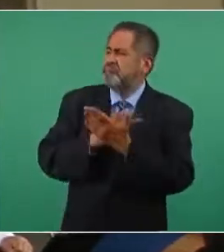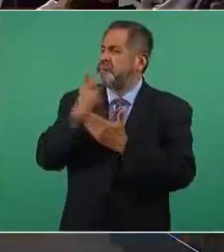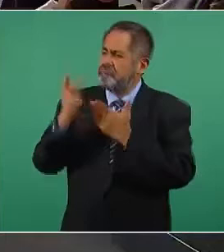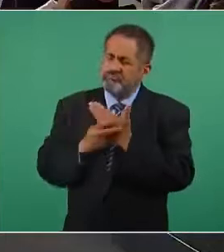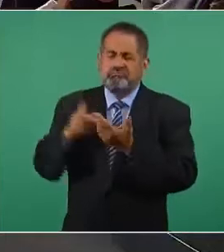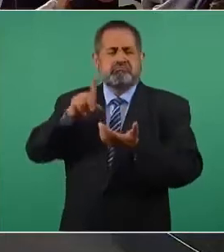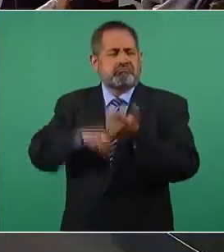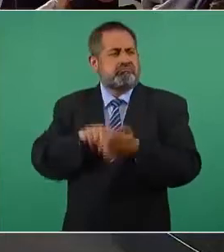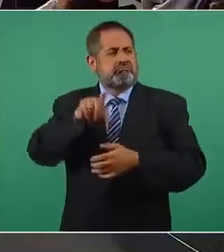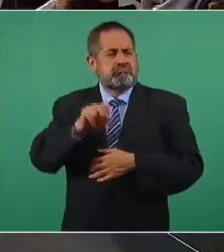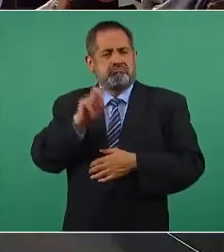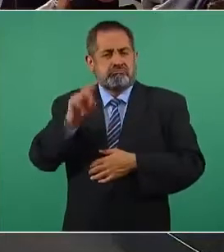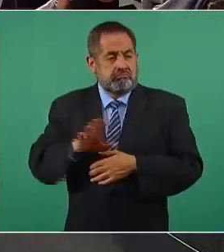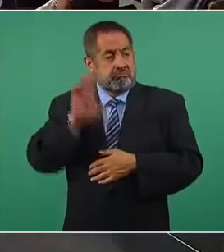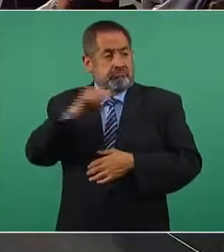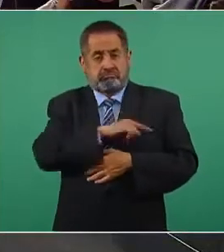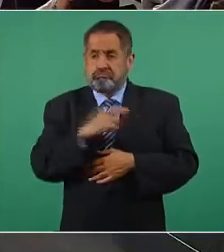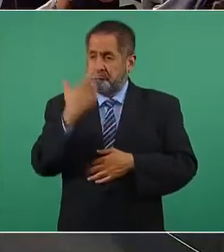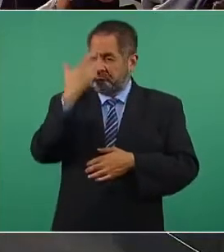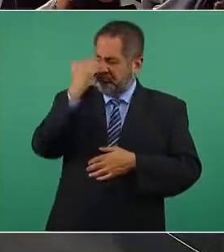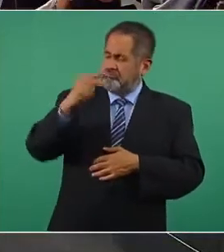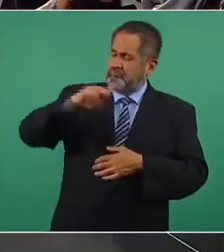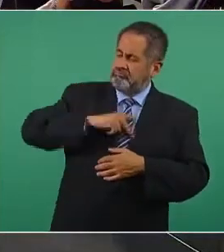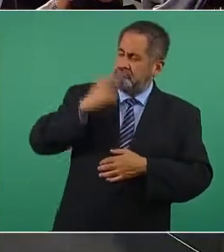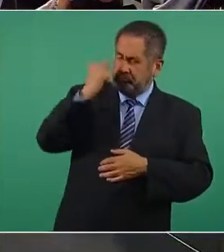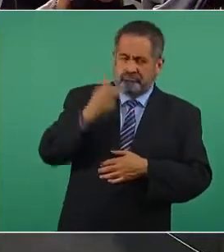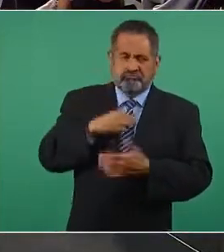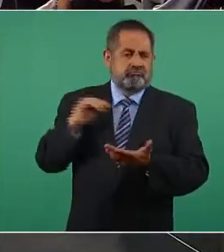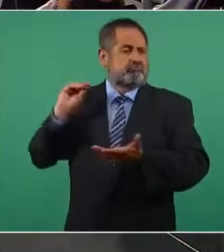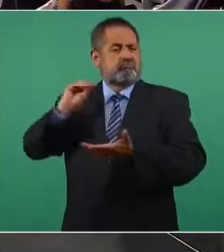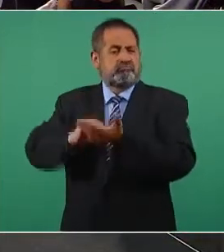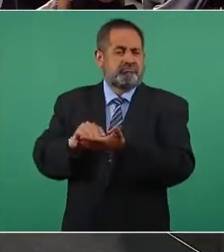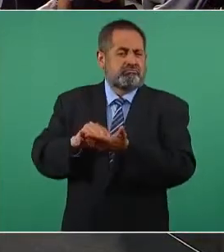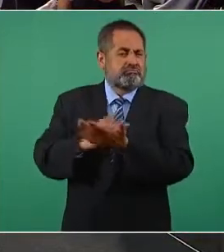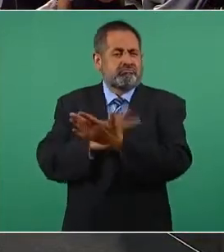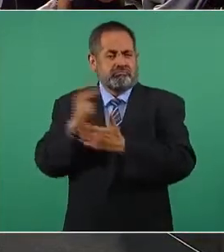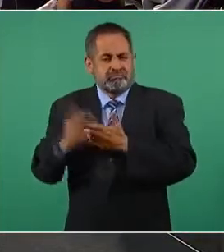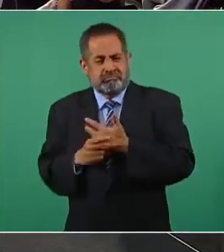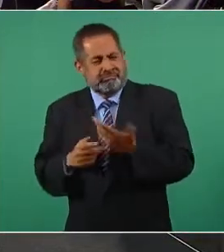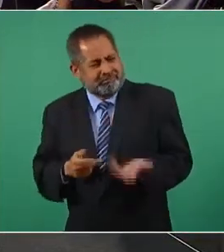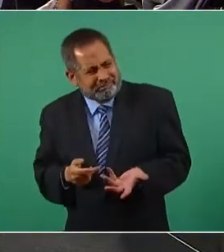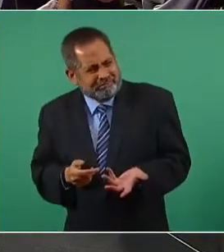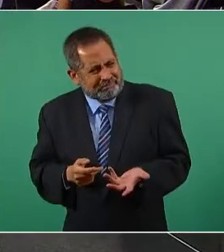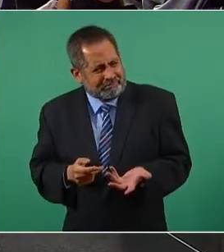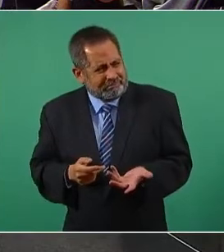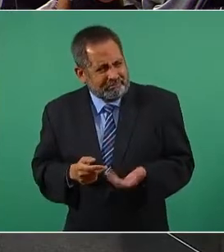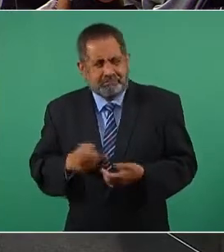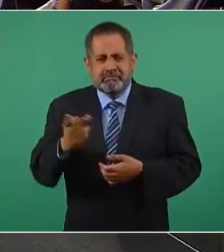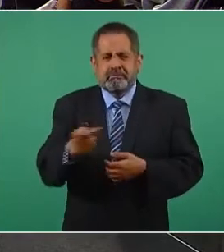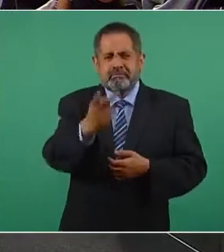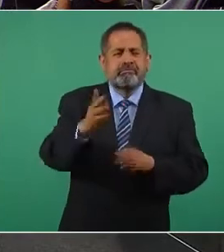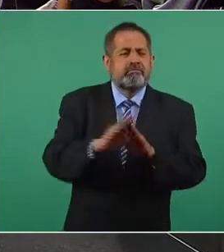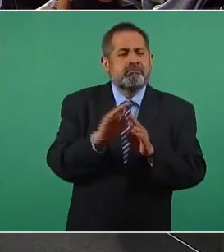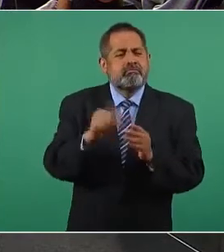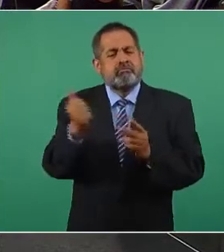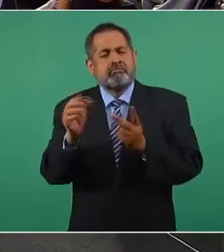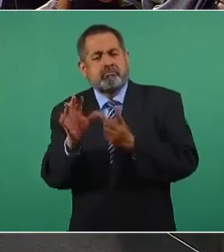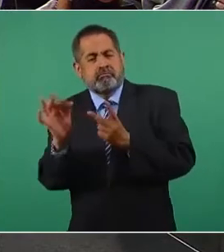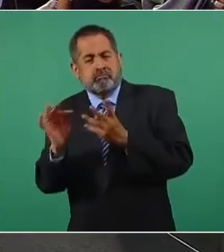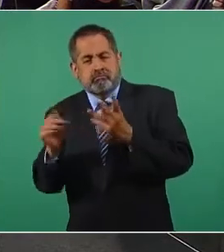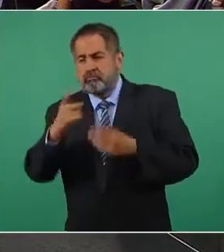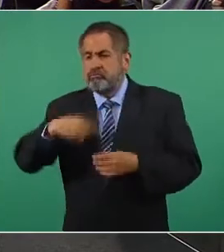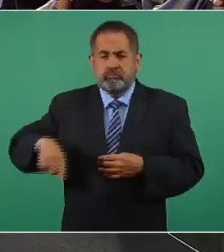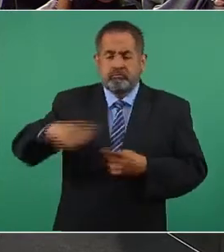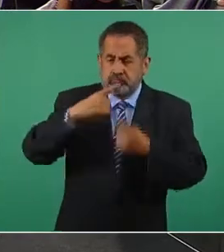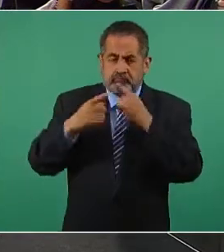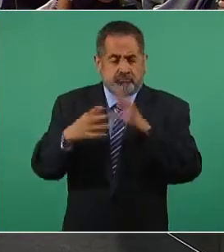pues ellos tienen la razón o la verdad absoluta, pues terminaron por imponerlo. Entonces, la pregunta es esa, ¿verdad? ¿Qué alternativas nos dejan,